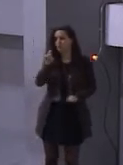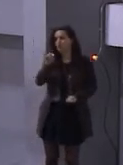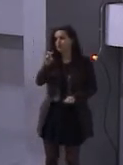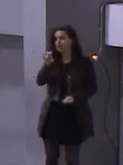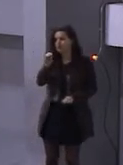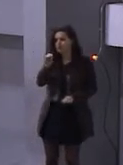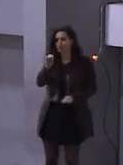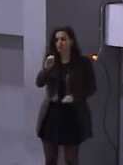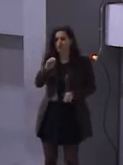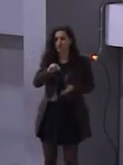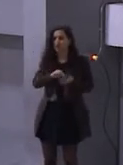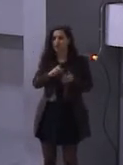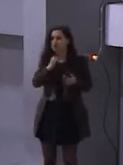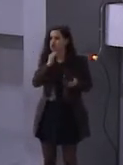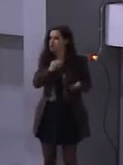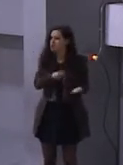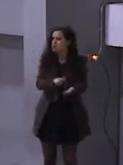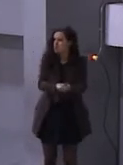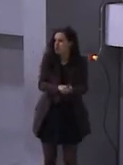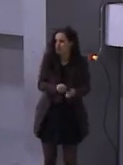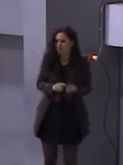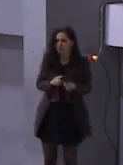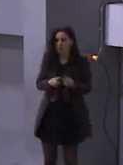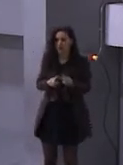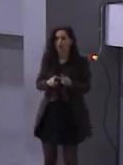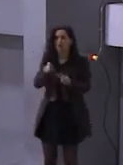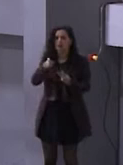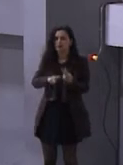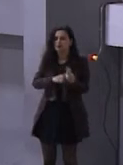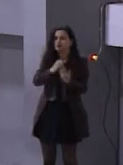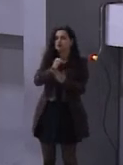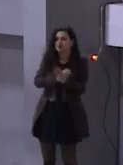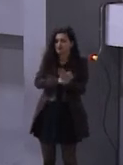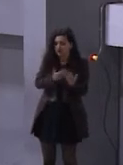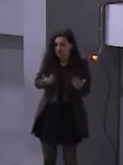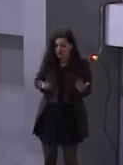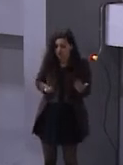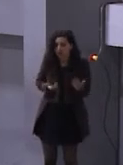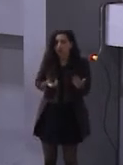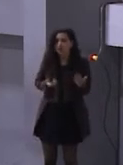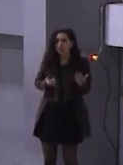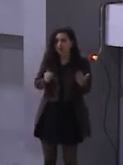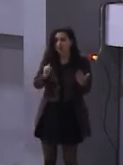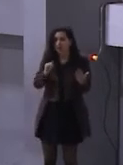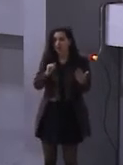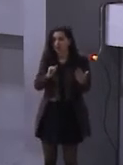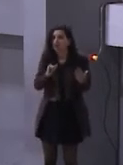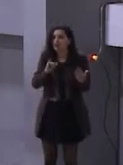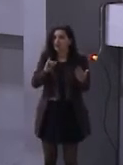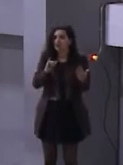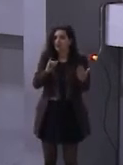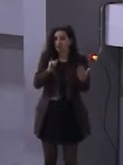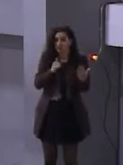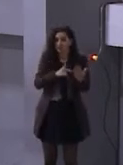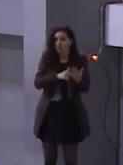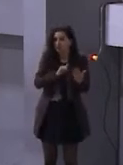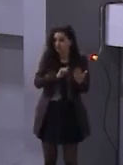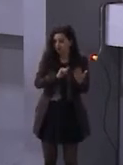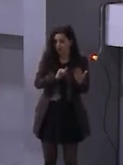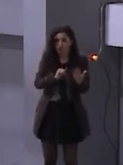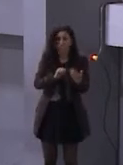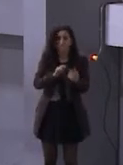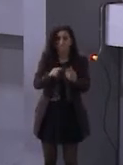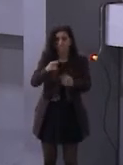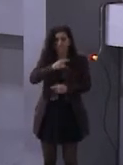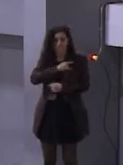que usted deja de pagar, aquello que usted tiene que certificar en los estados contables que efectivamente está en estado deficitario.